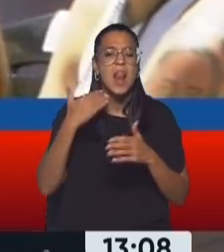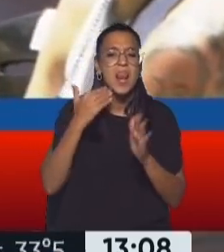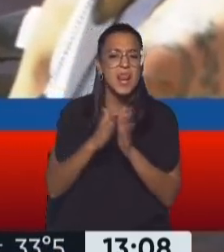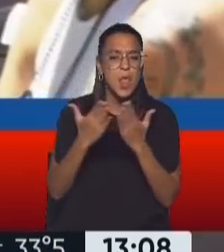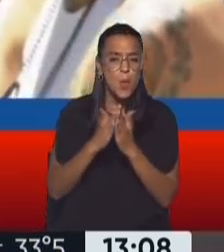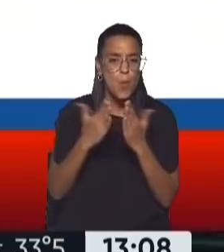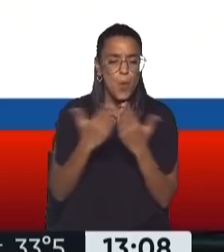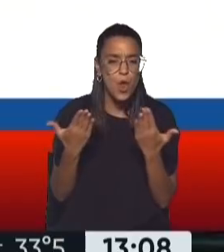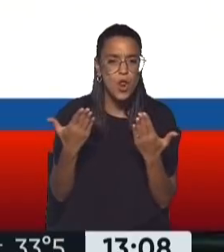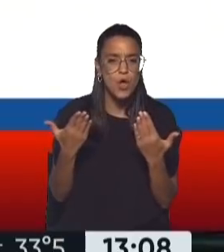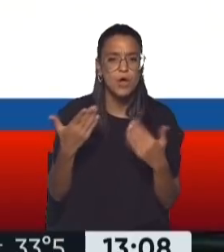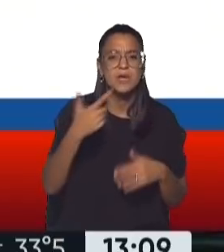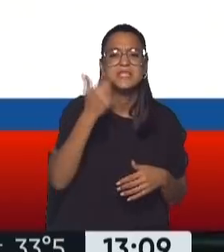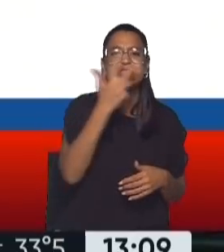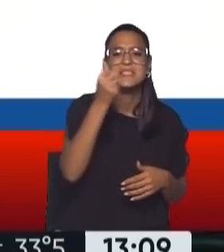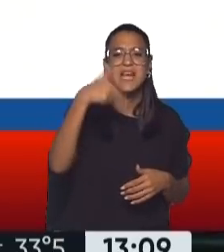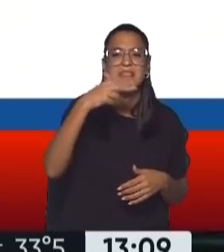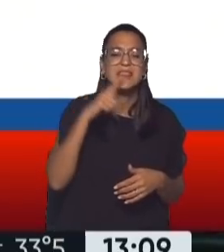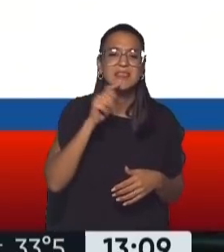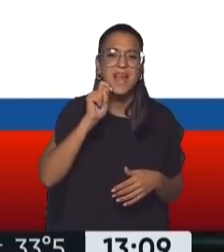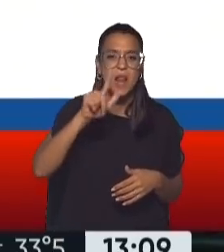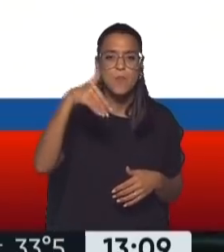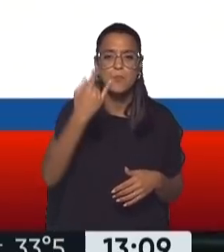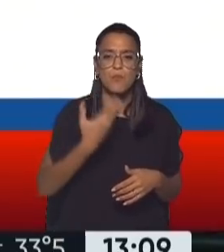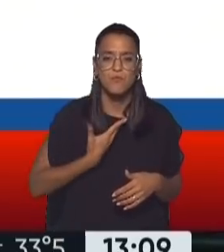libro de Chantal Mouffe,